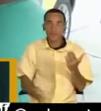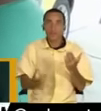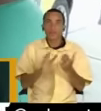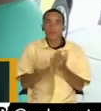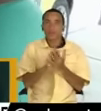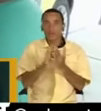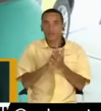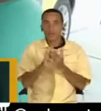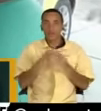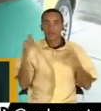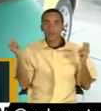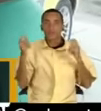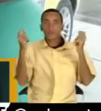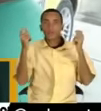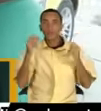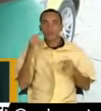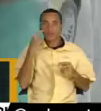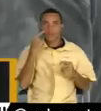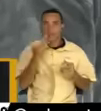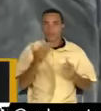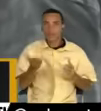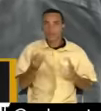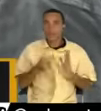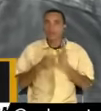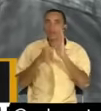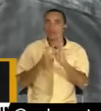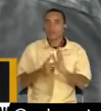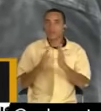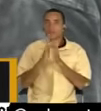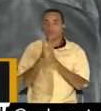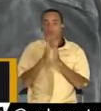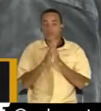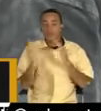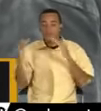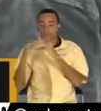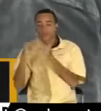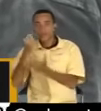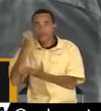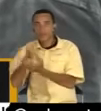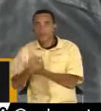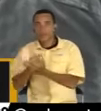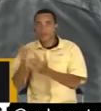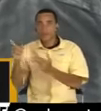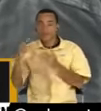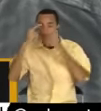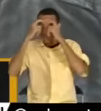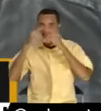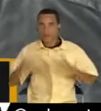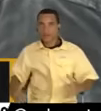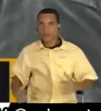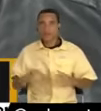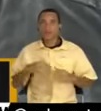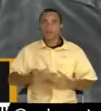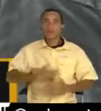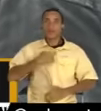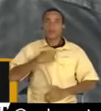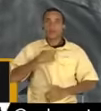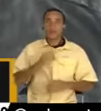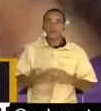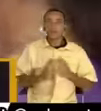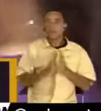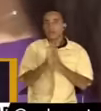ha mostrado de manera extraoficial, como hemos conocido, la Registraduría Nacional del Estado Civil. Así las cosas, de